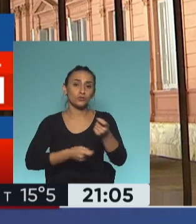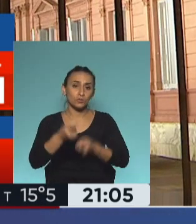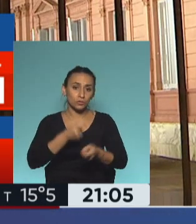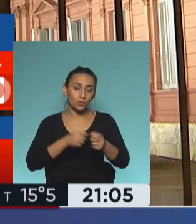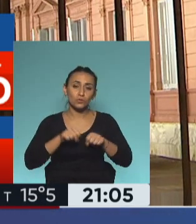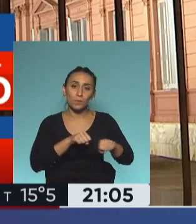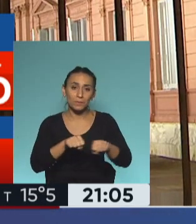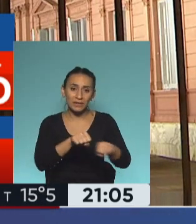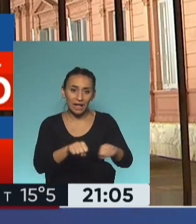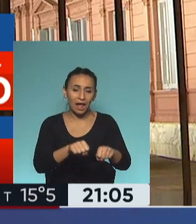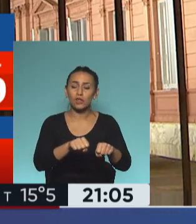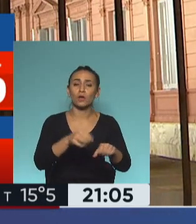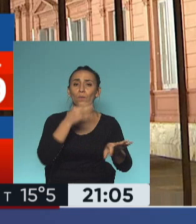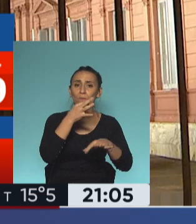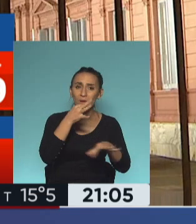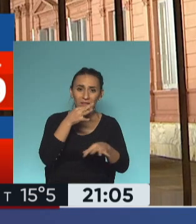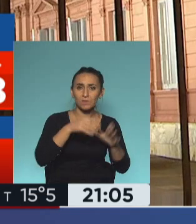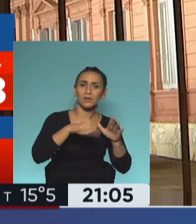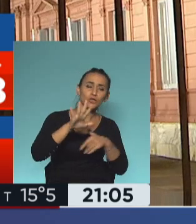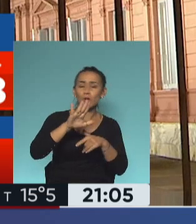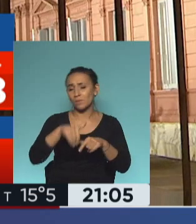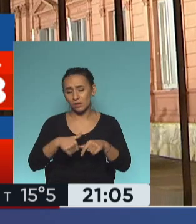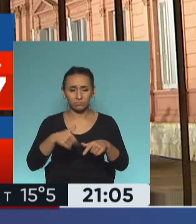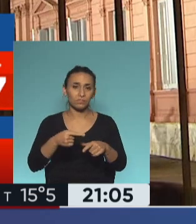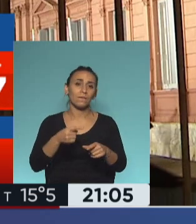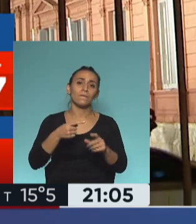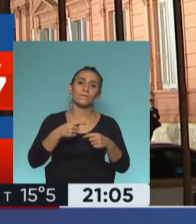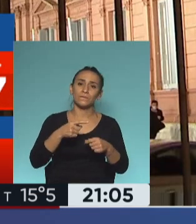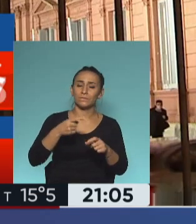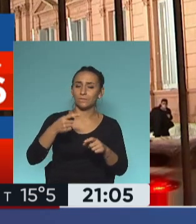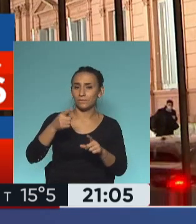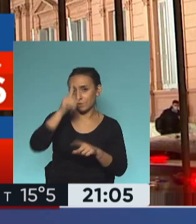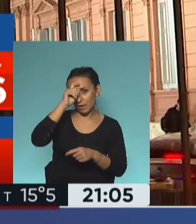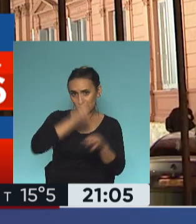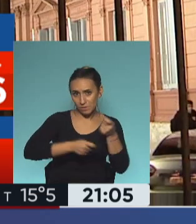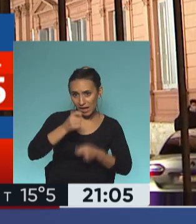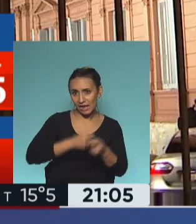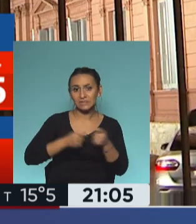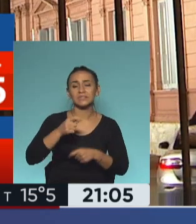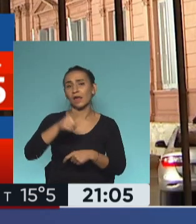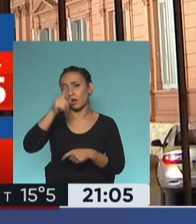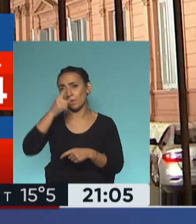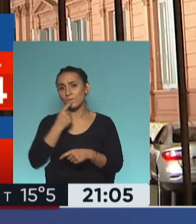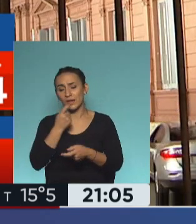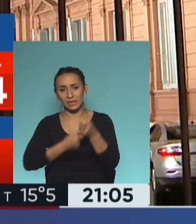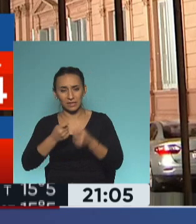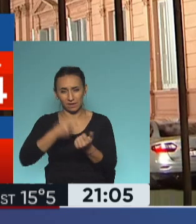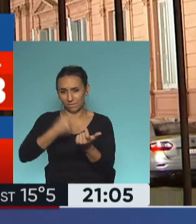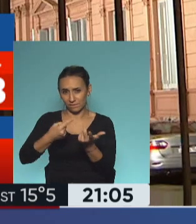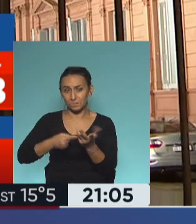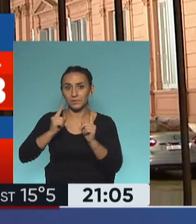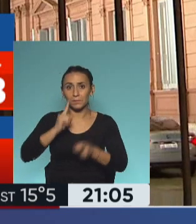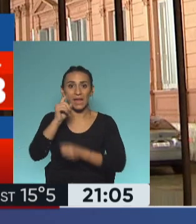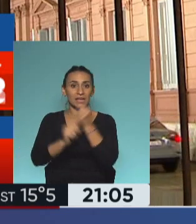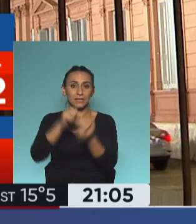minoristas y comercios minoristas de proximidad, farmacias, ferreterías, veterinarias, provisión de garrafas, también las industrias de